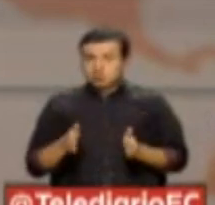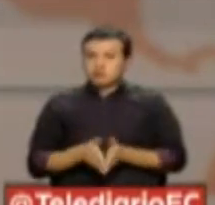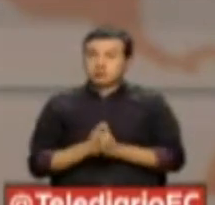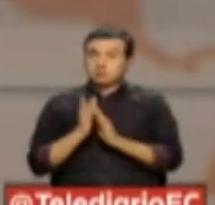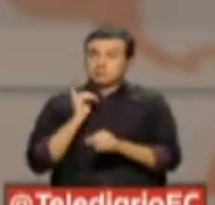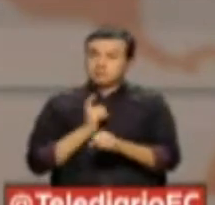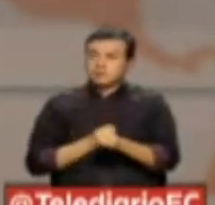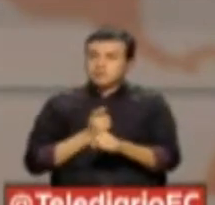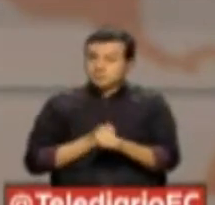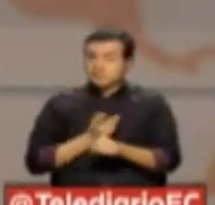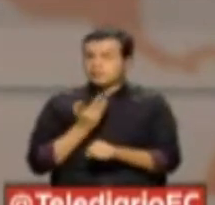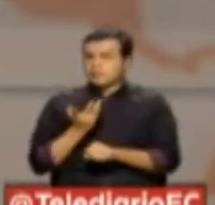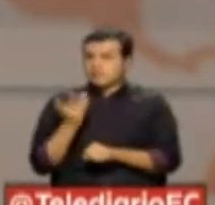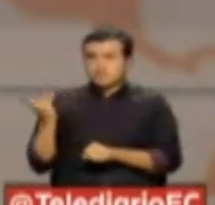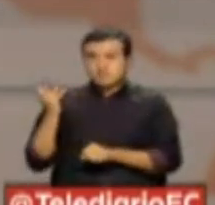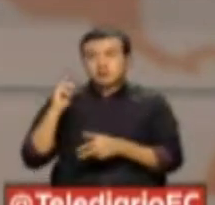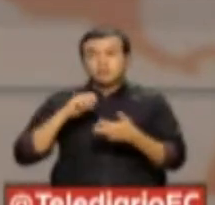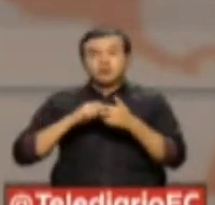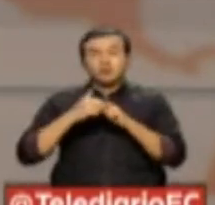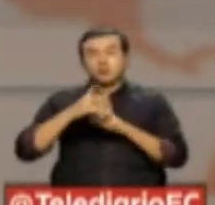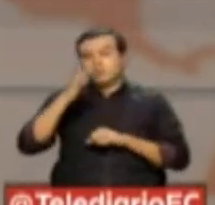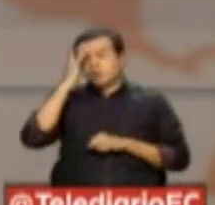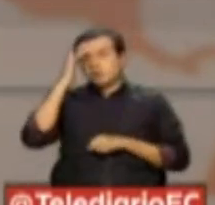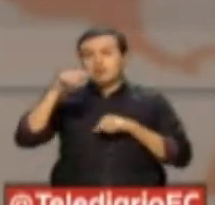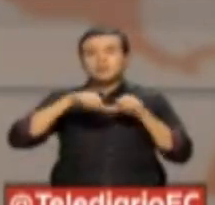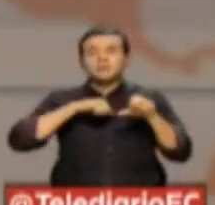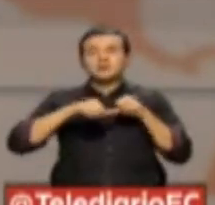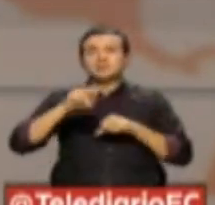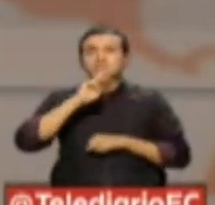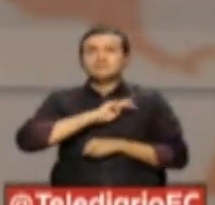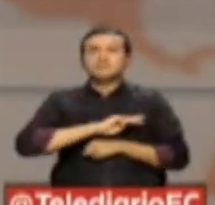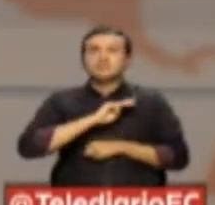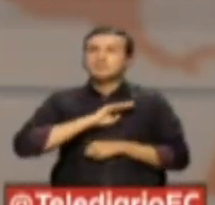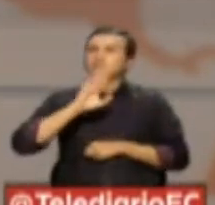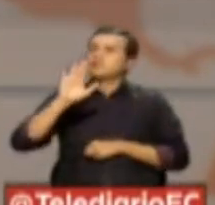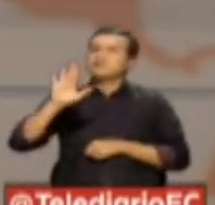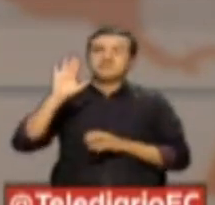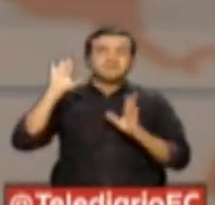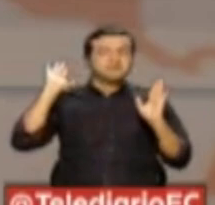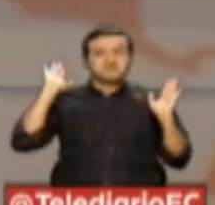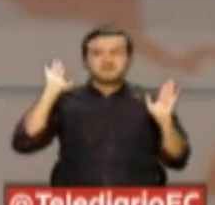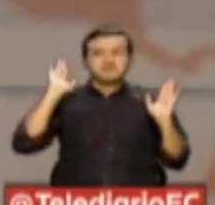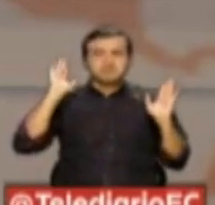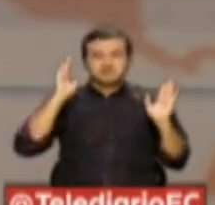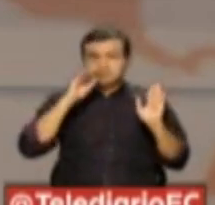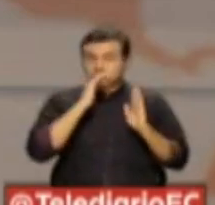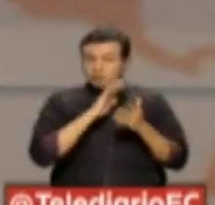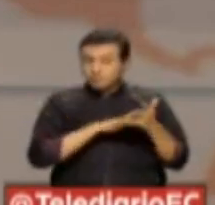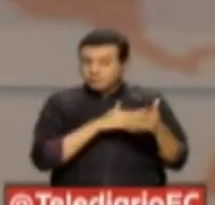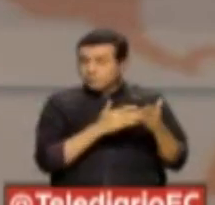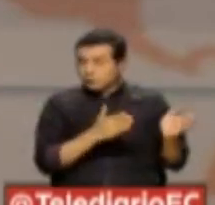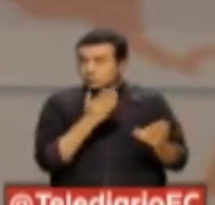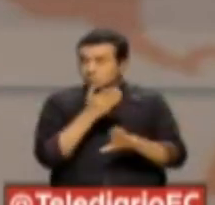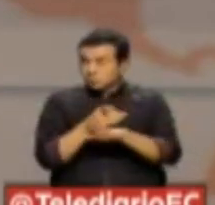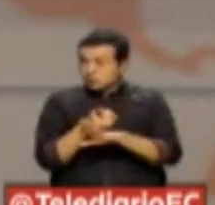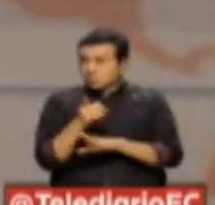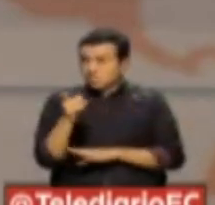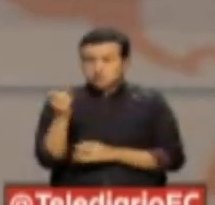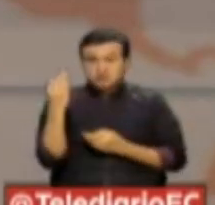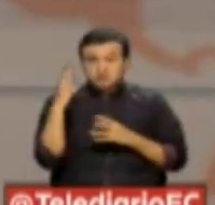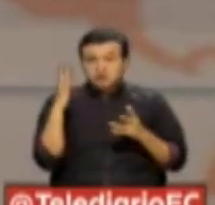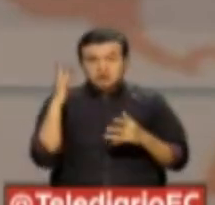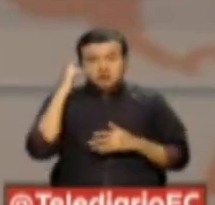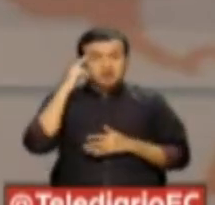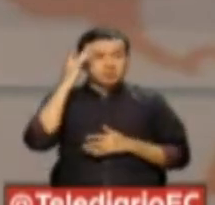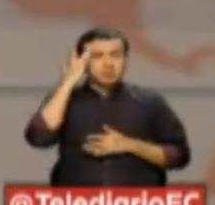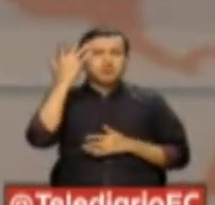específicos el problema surge cuando la administración municipal no cumple esos plazos y no informa